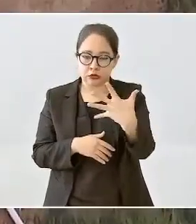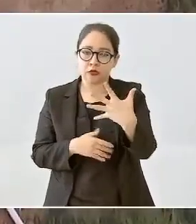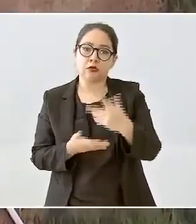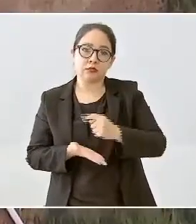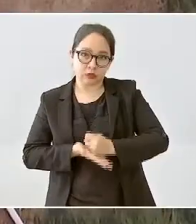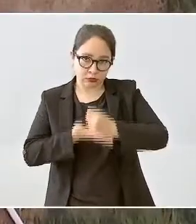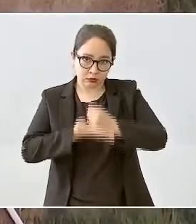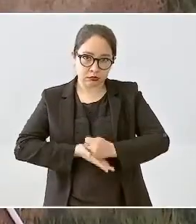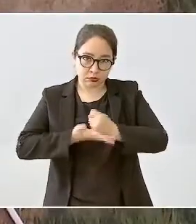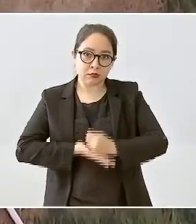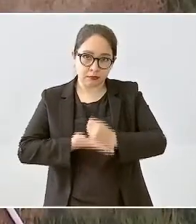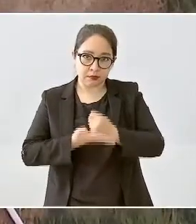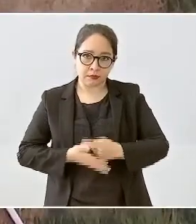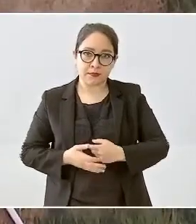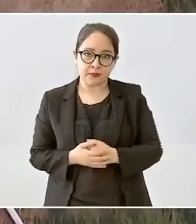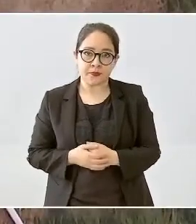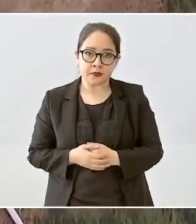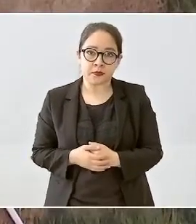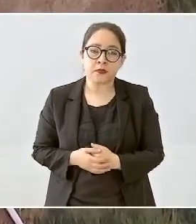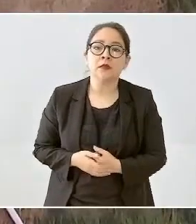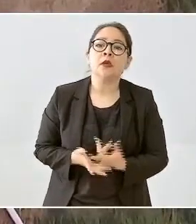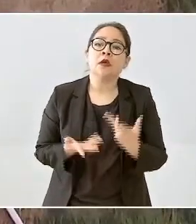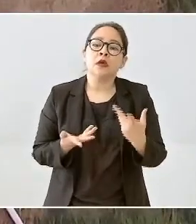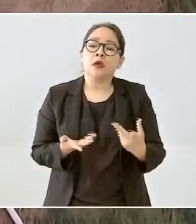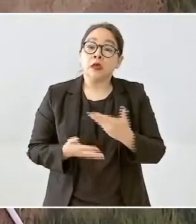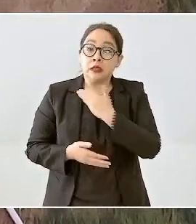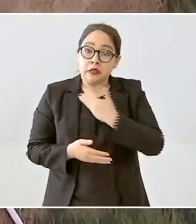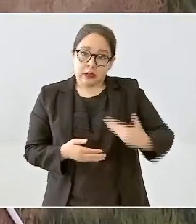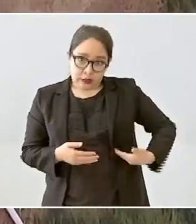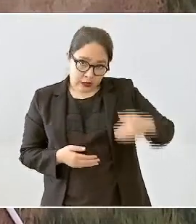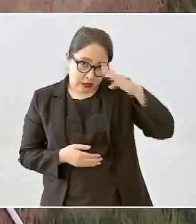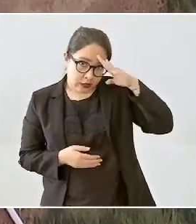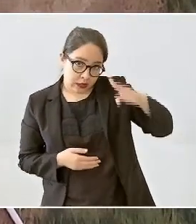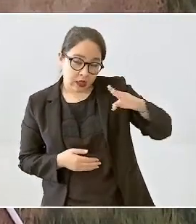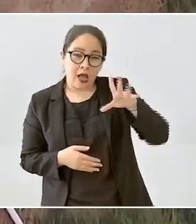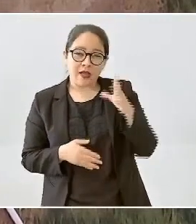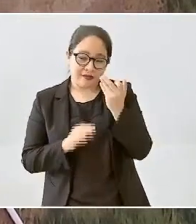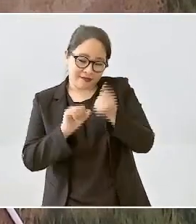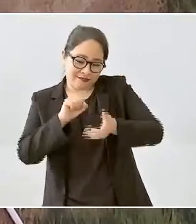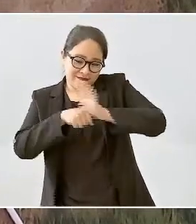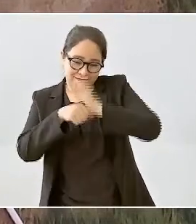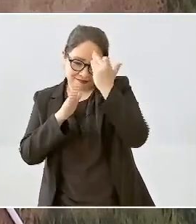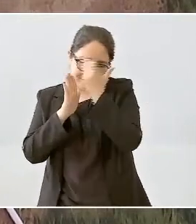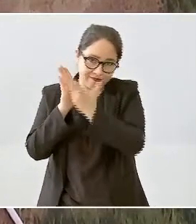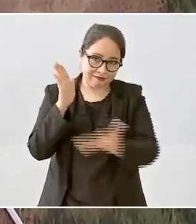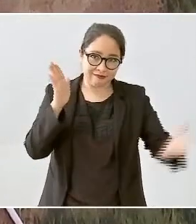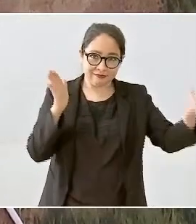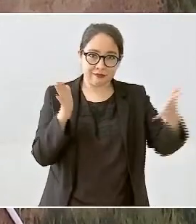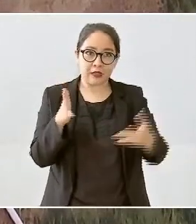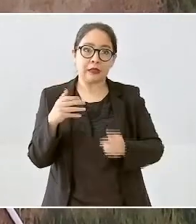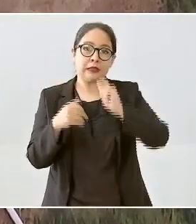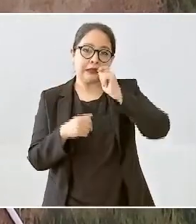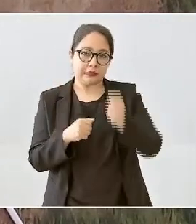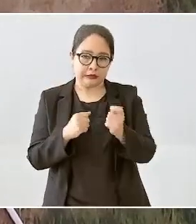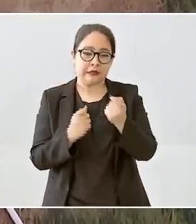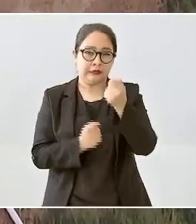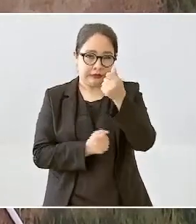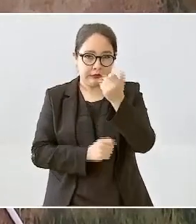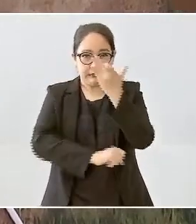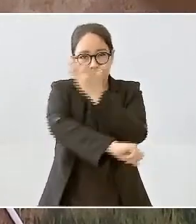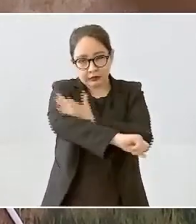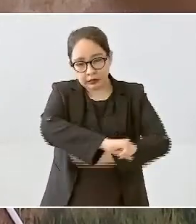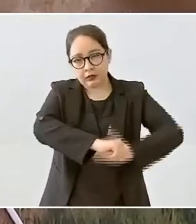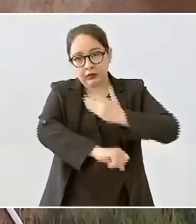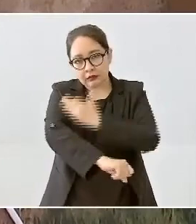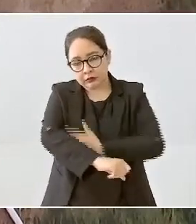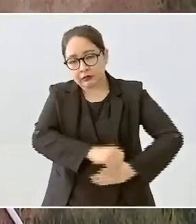Todos estos trabajos se realizaron, señor presidente, durante la pandemia. Hemos tenido algunos pequeños retrasos debido a